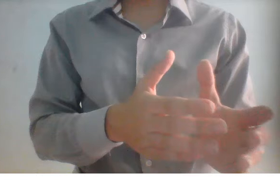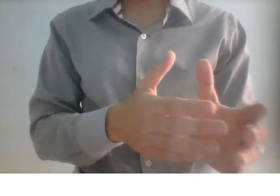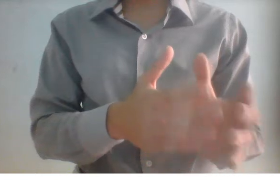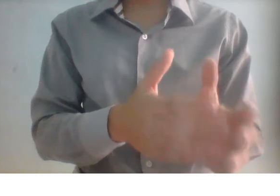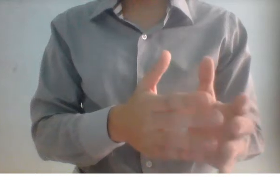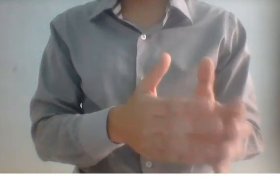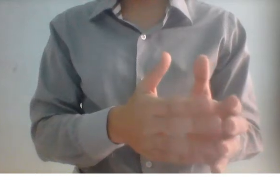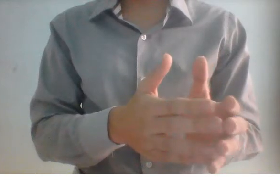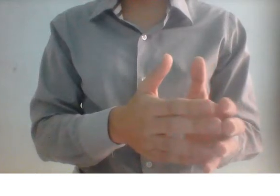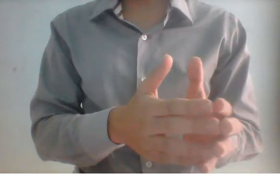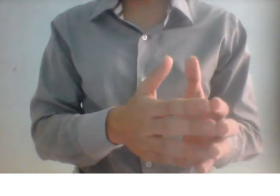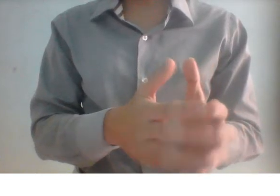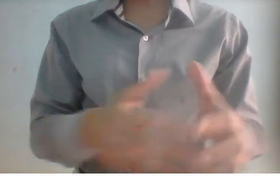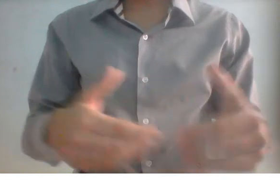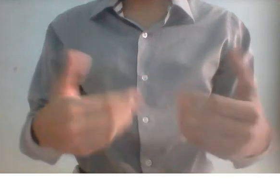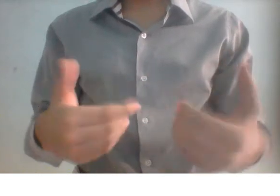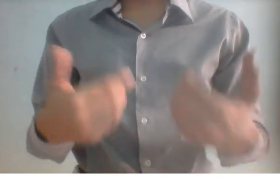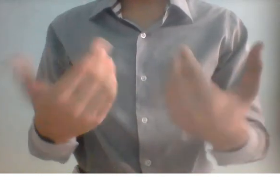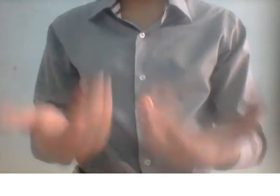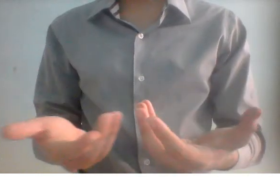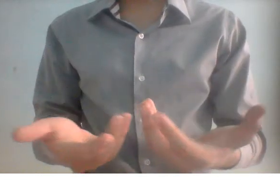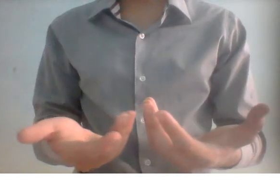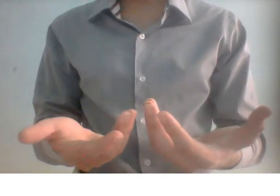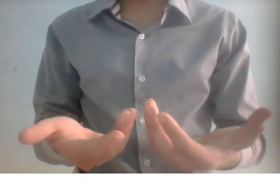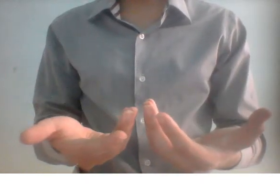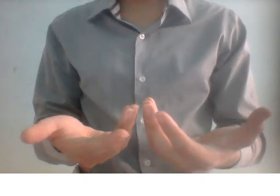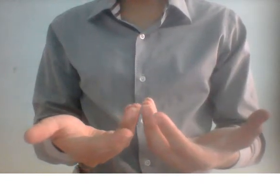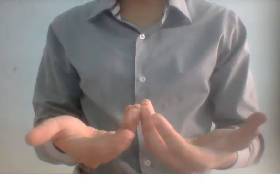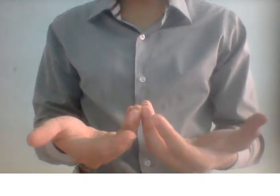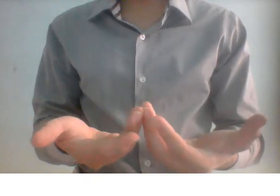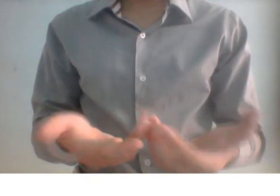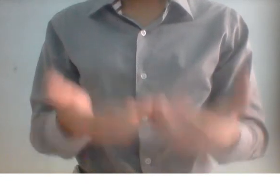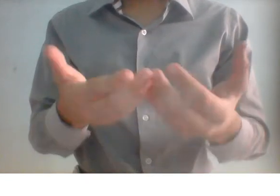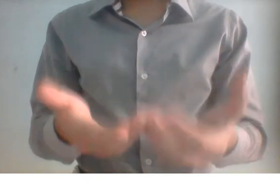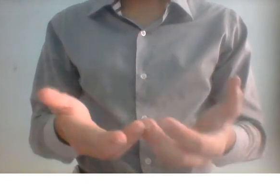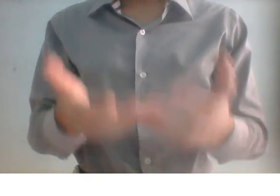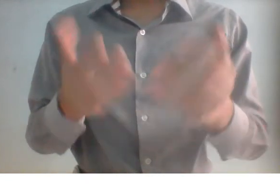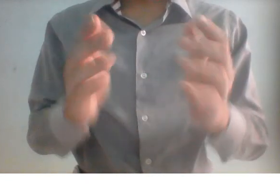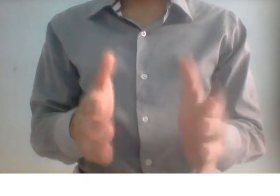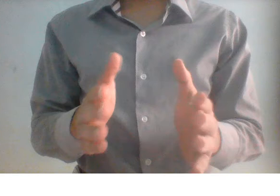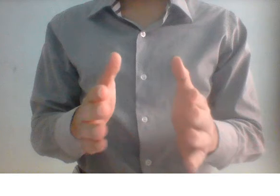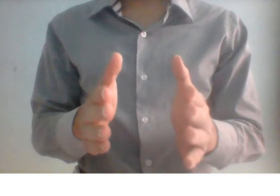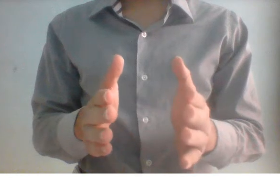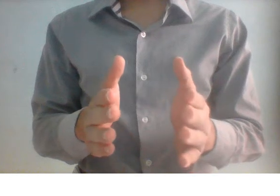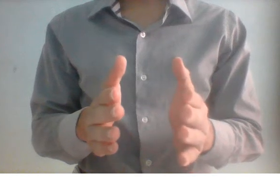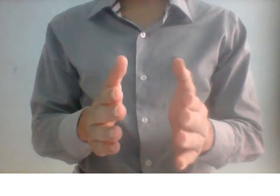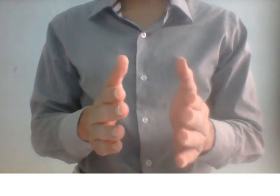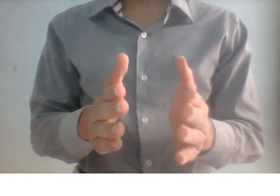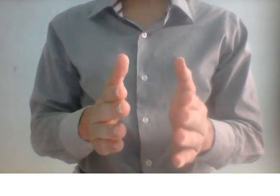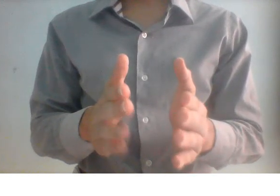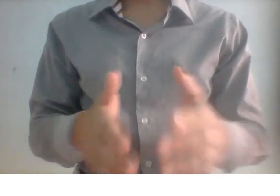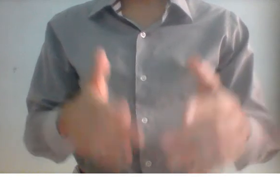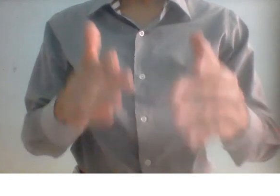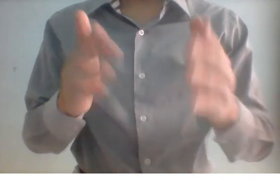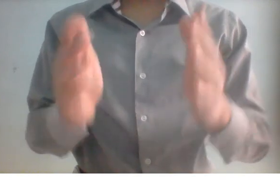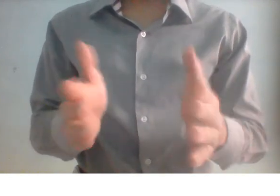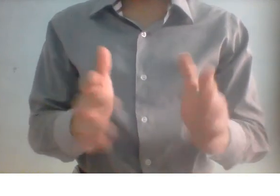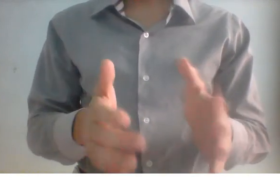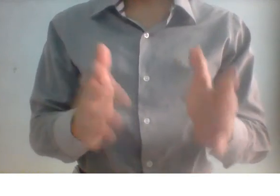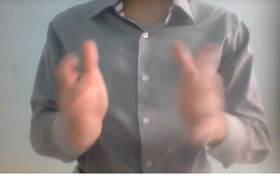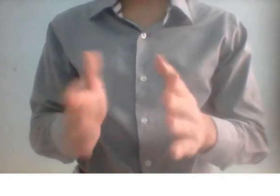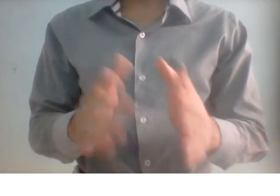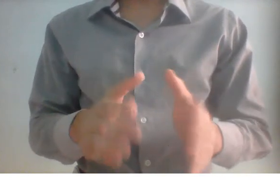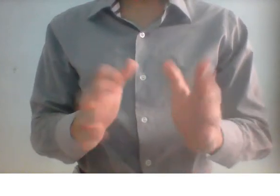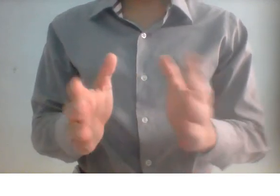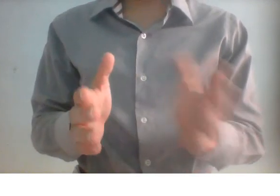fueron generando en las anteriores administraciones, nos permite ver ese tipo de cosas. Ahora, ¿se verían muy afectado el tema de la economía? A lo